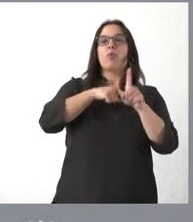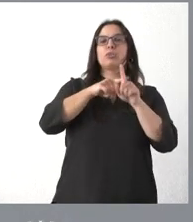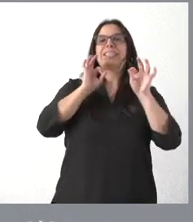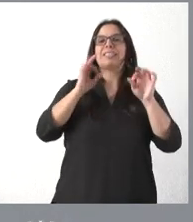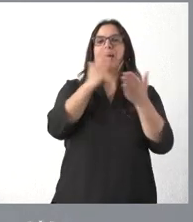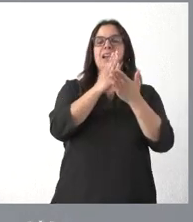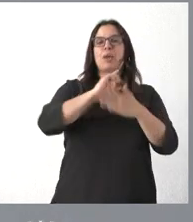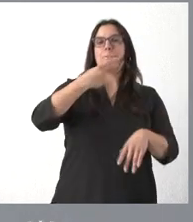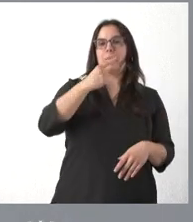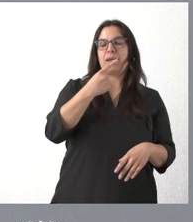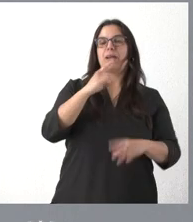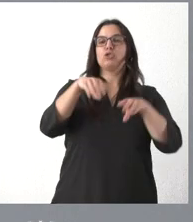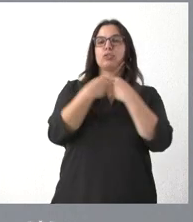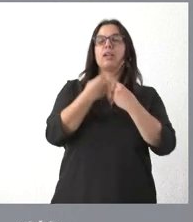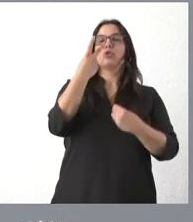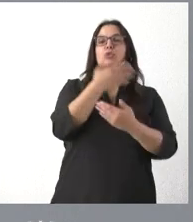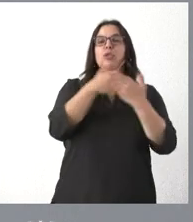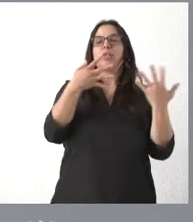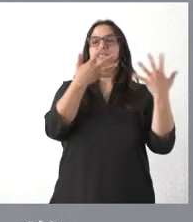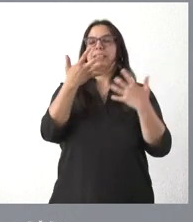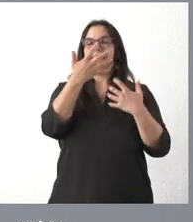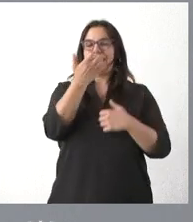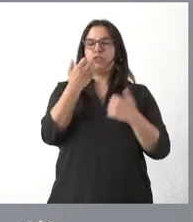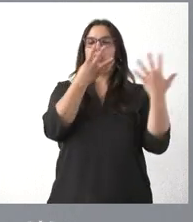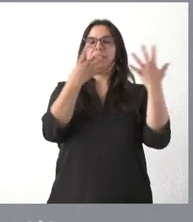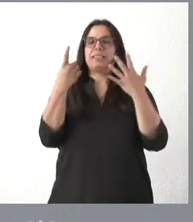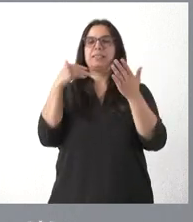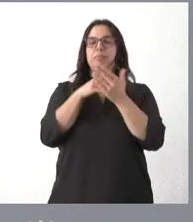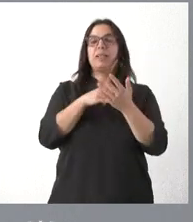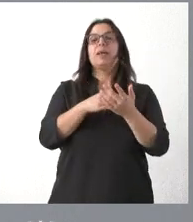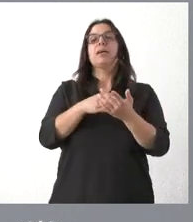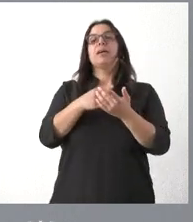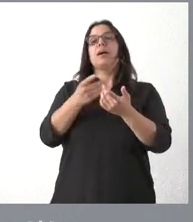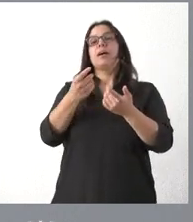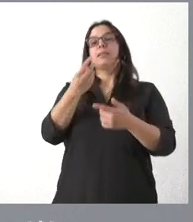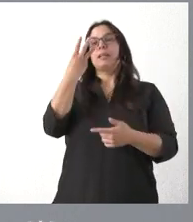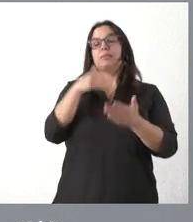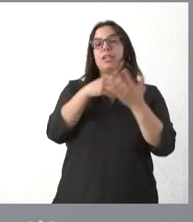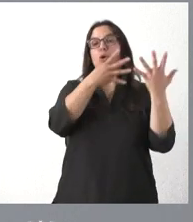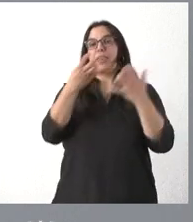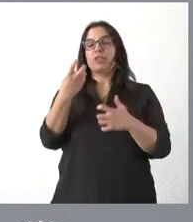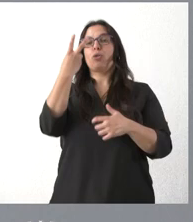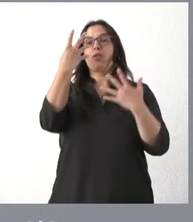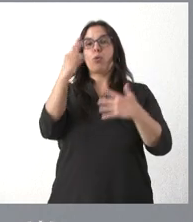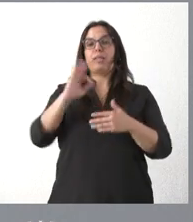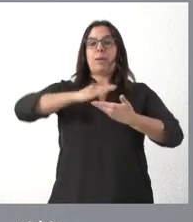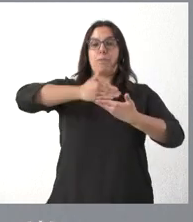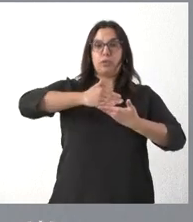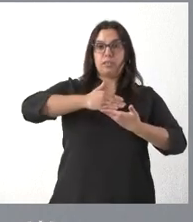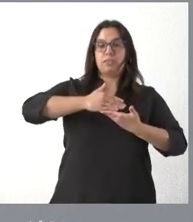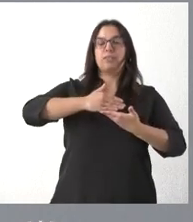concreto son dos millones quinientos noventa y seis mil euros para 3.950 ordenadores portátiles convertibles